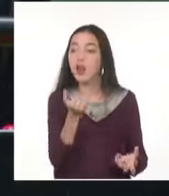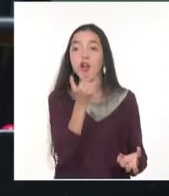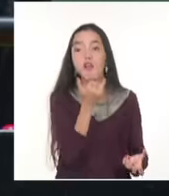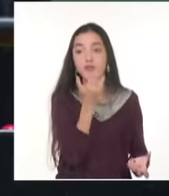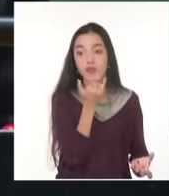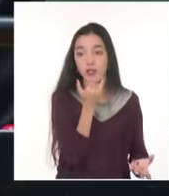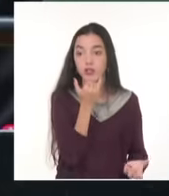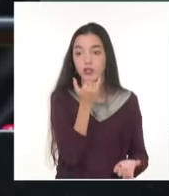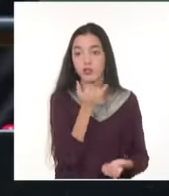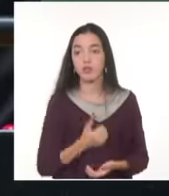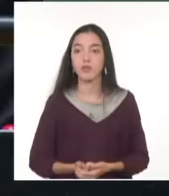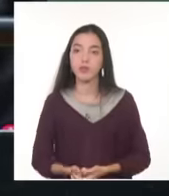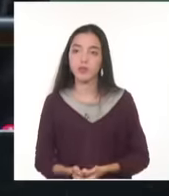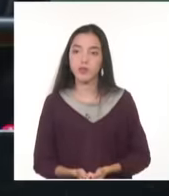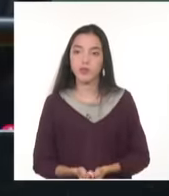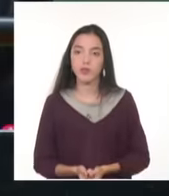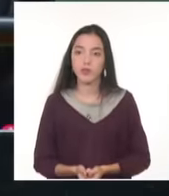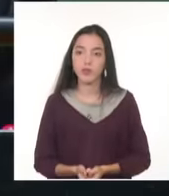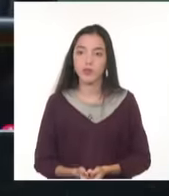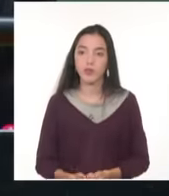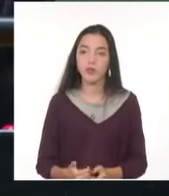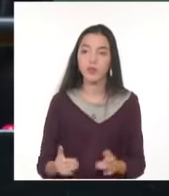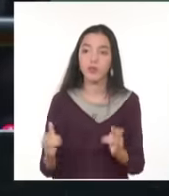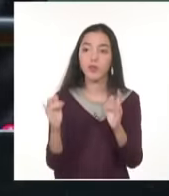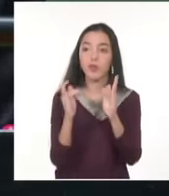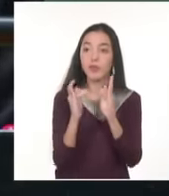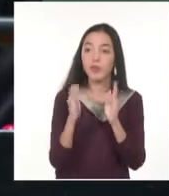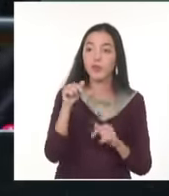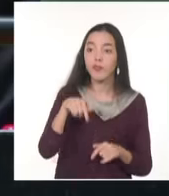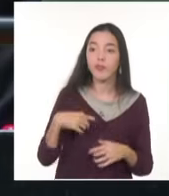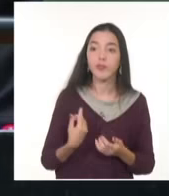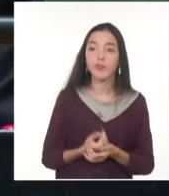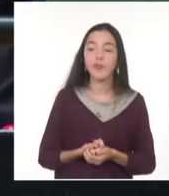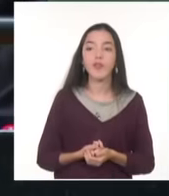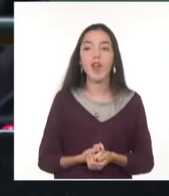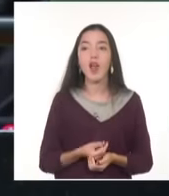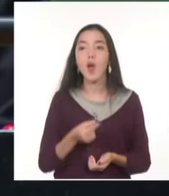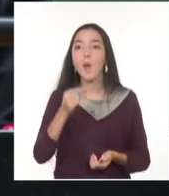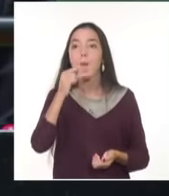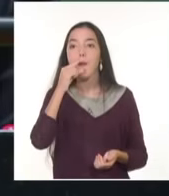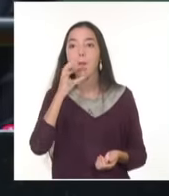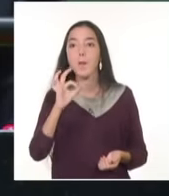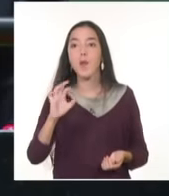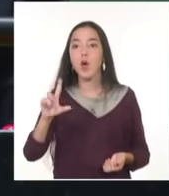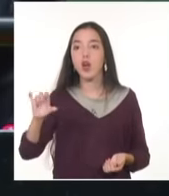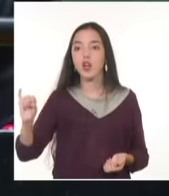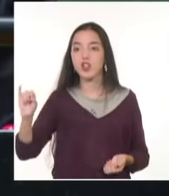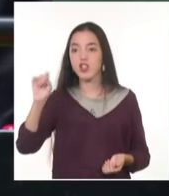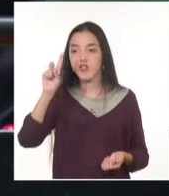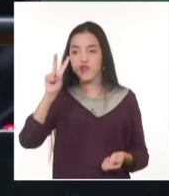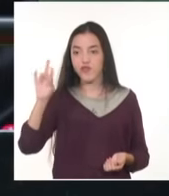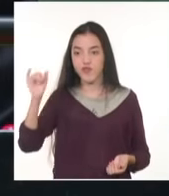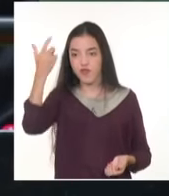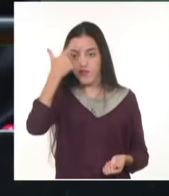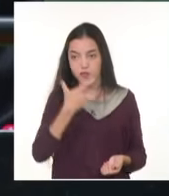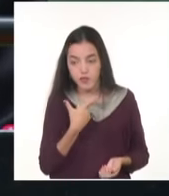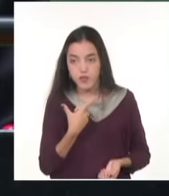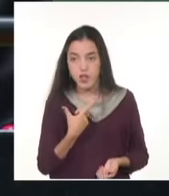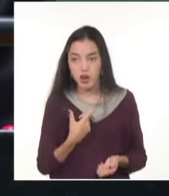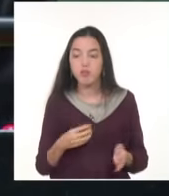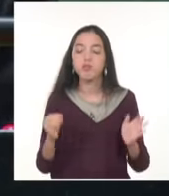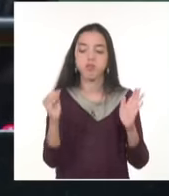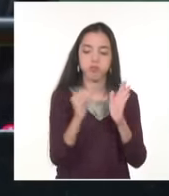Bolivia en 2019 y el pasado 26 de junio y se pretende reeditar en Honduras.